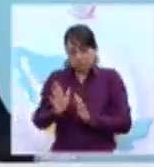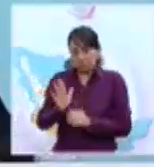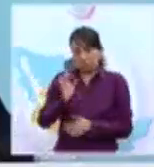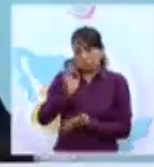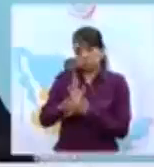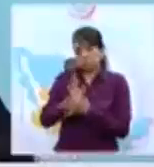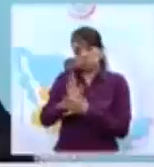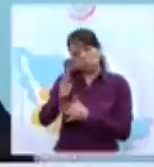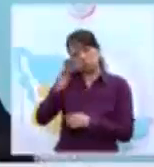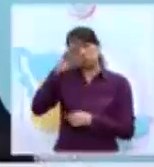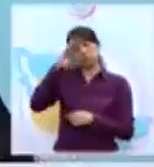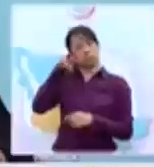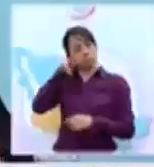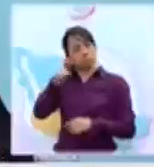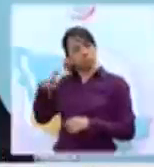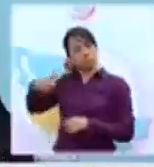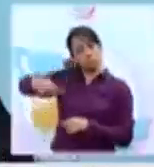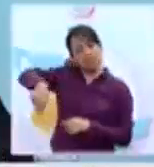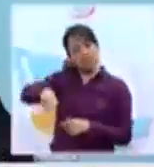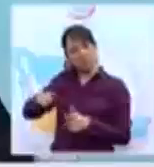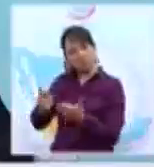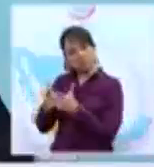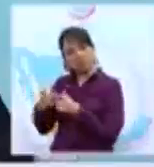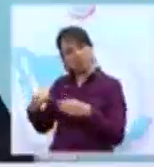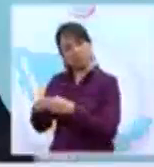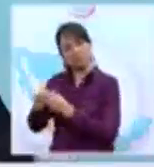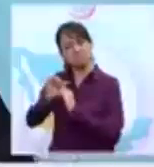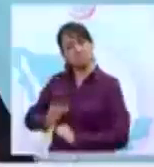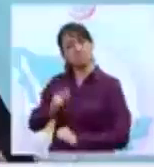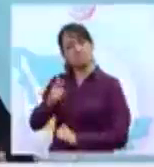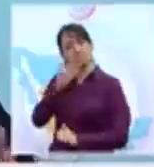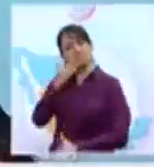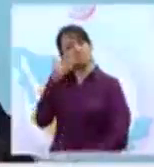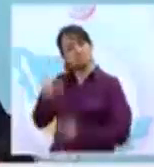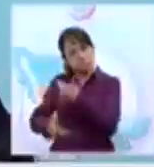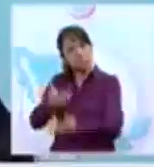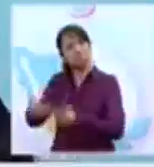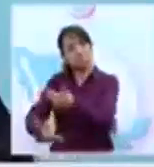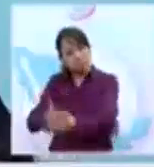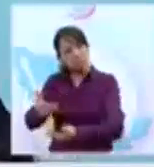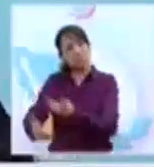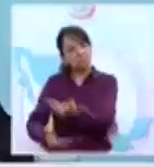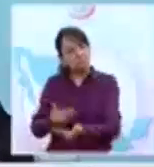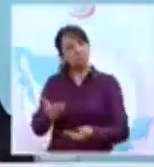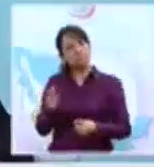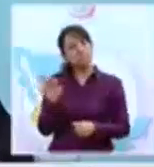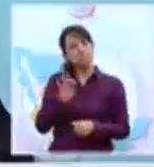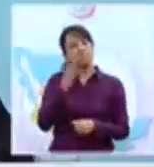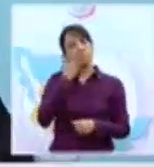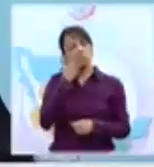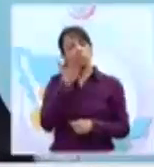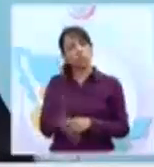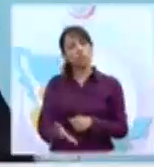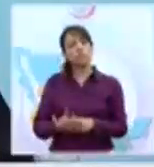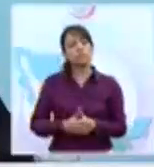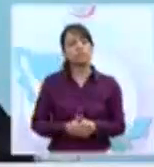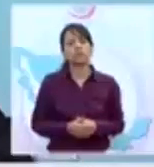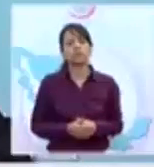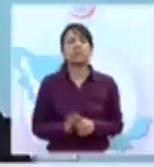que ha funcionado muy bien, ¿no?, que se puede tener cuestionamientos por esta relación, pero que en